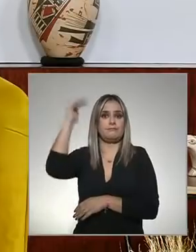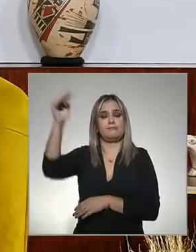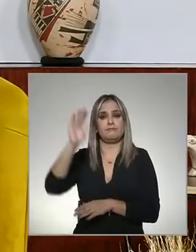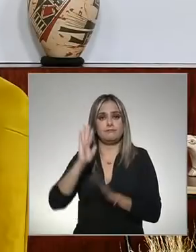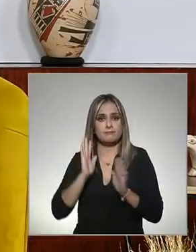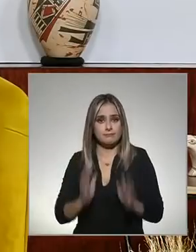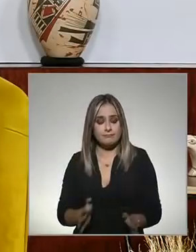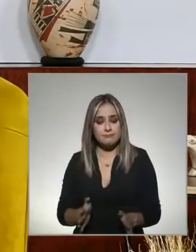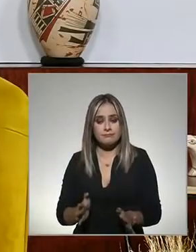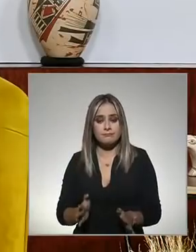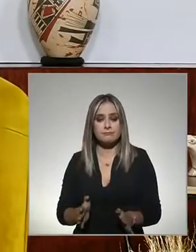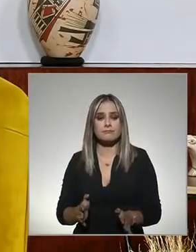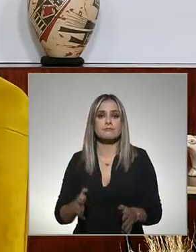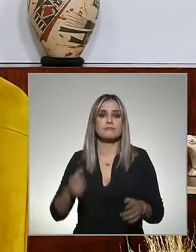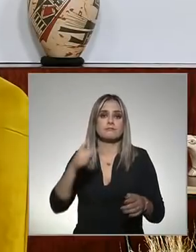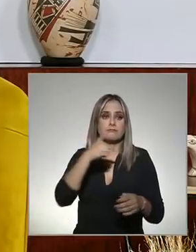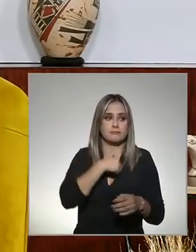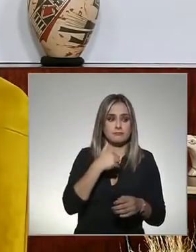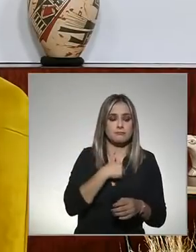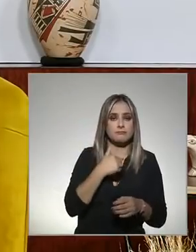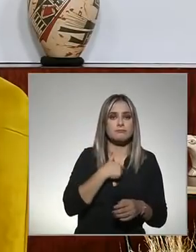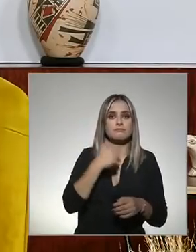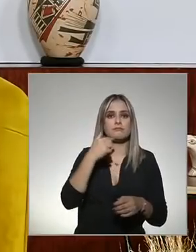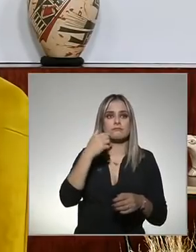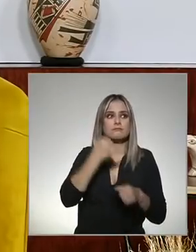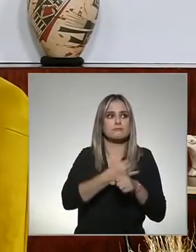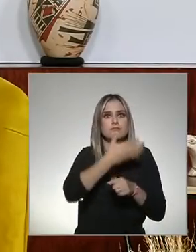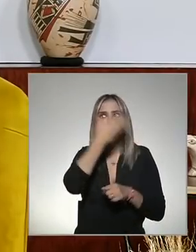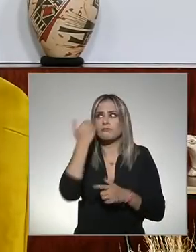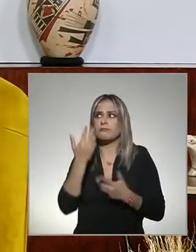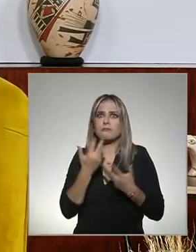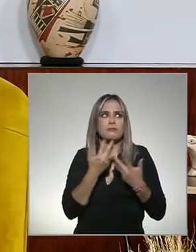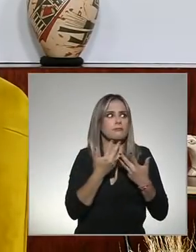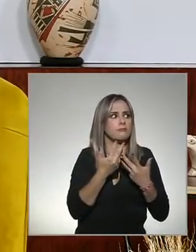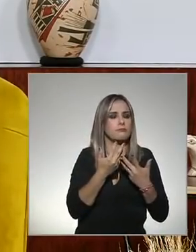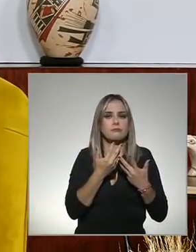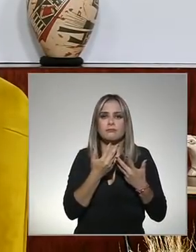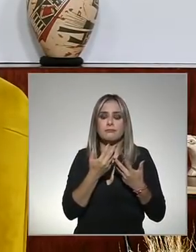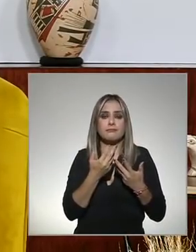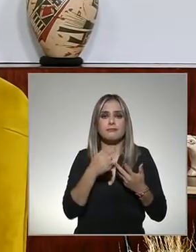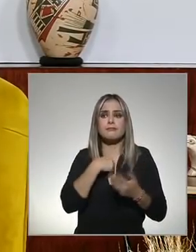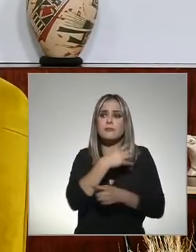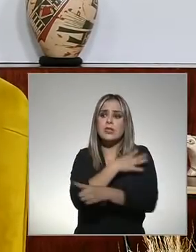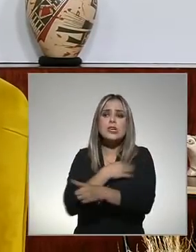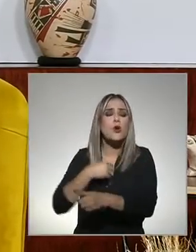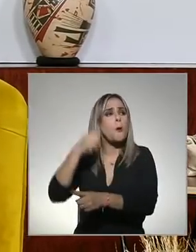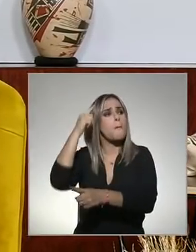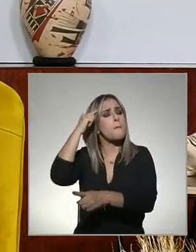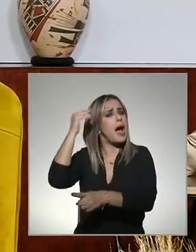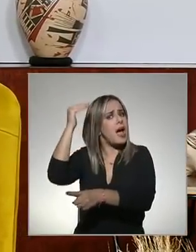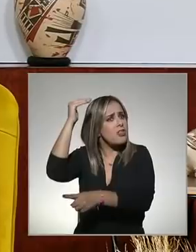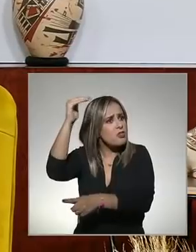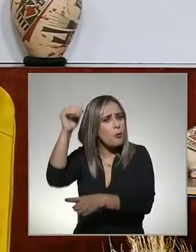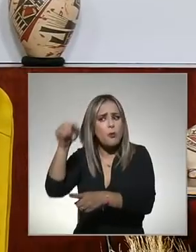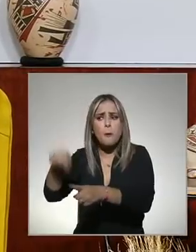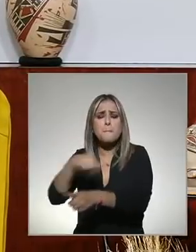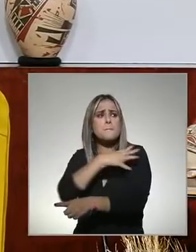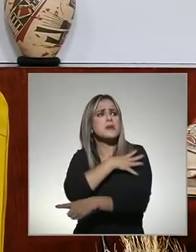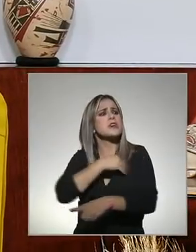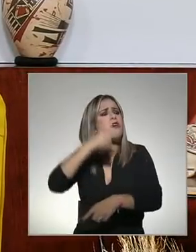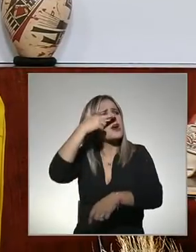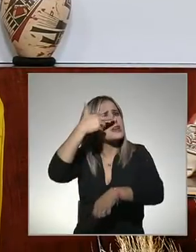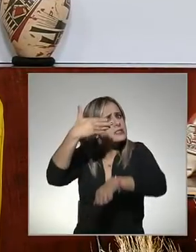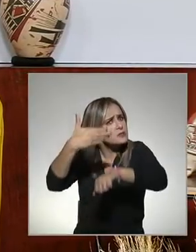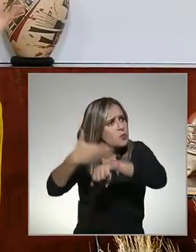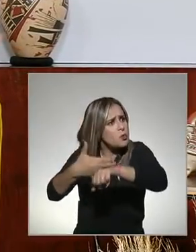si pierden la inocencia, nosotros la ganamos. Porque ¿a cuántos papás podemos escuchar que dicen, no, es que mi hijo es muy maduro, sí, mi hijo es muy responsable, no,